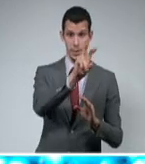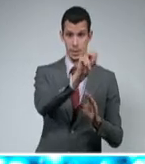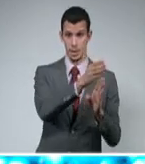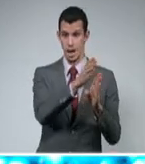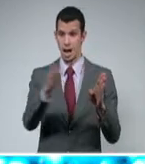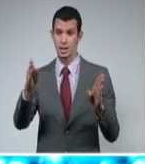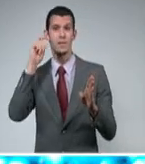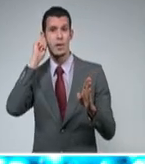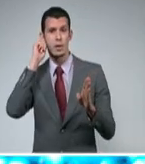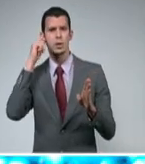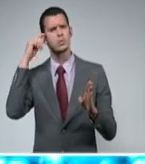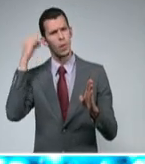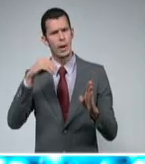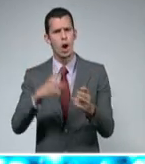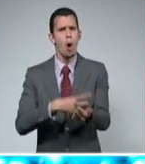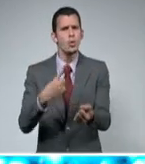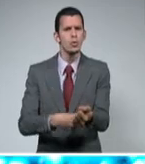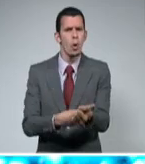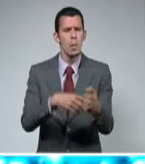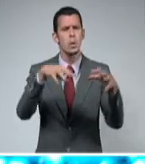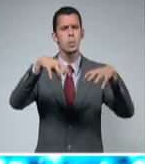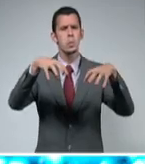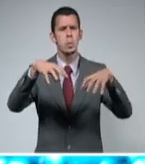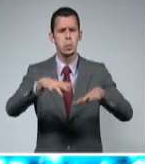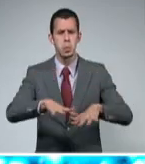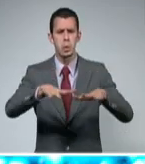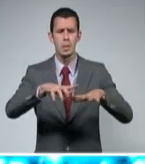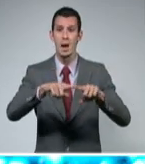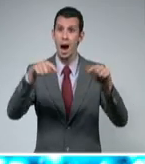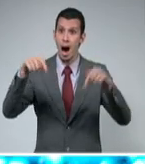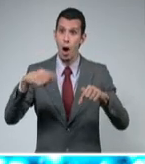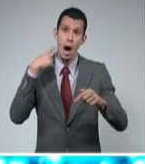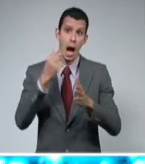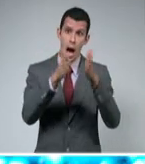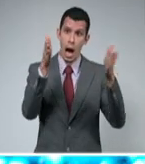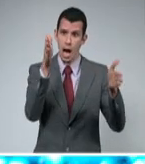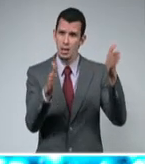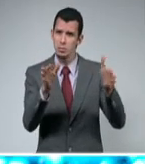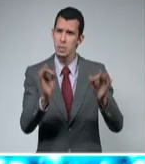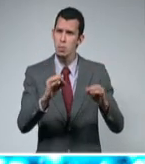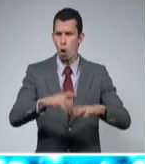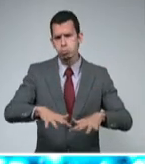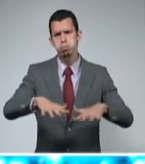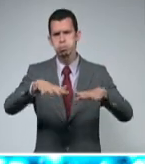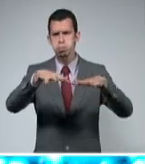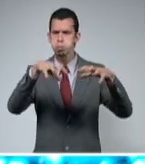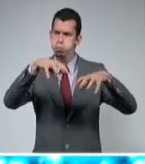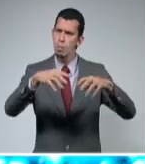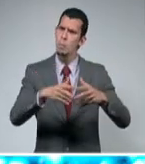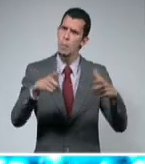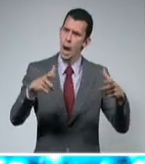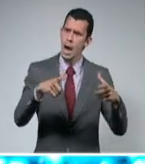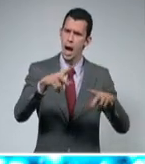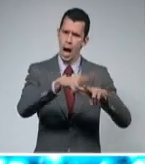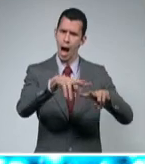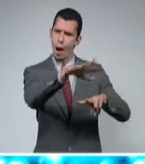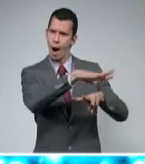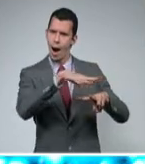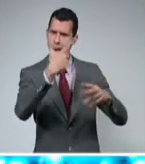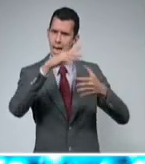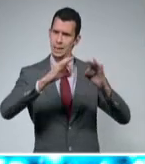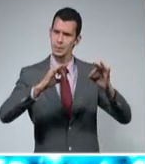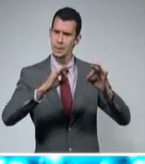desde diciembre hasta febrero, la situación es totalmente diferente, pues solo se acumula el 64%. El mejor